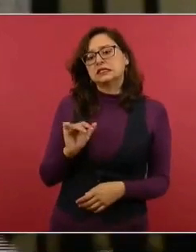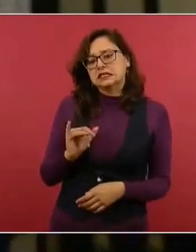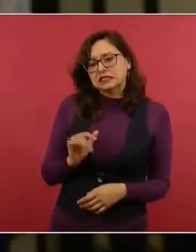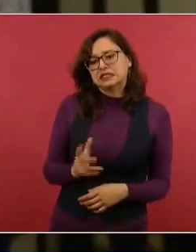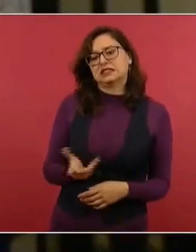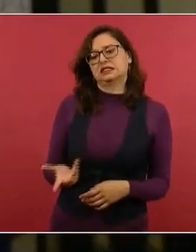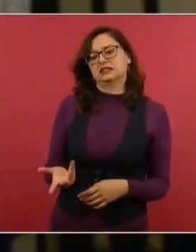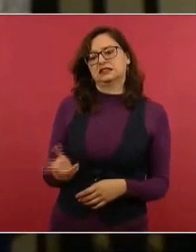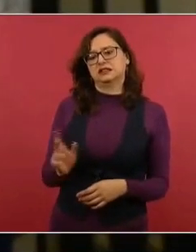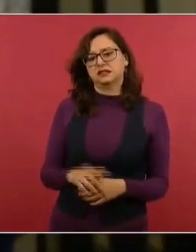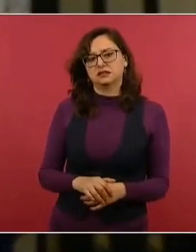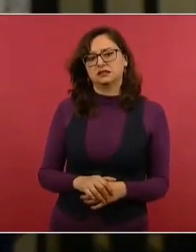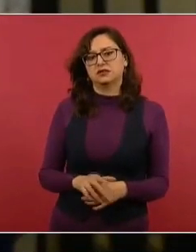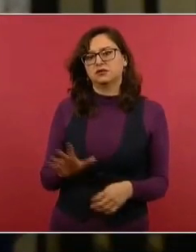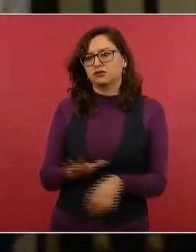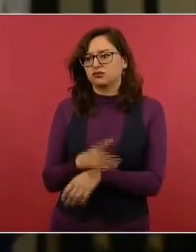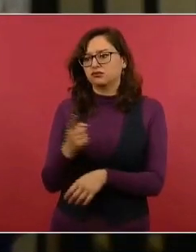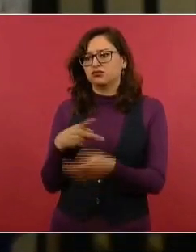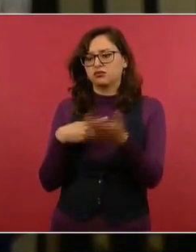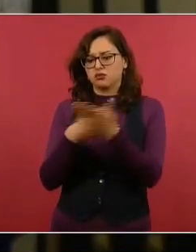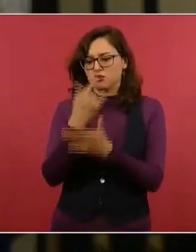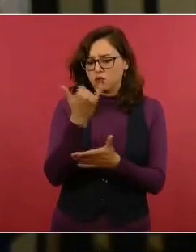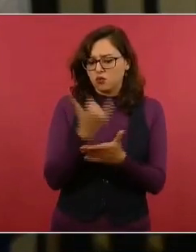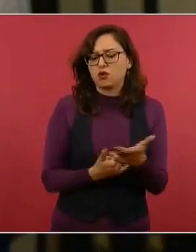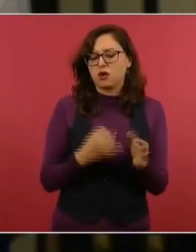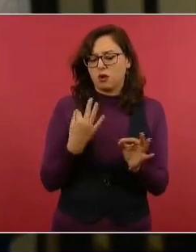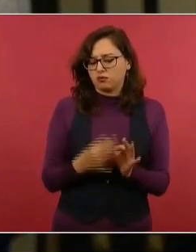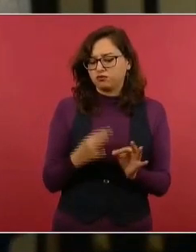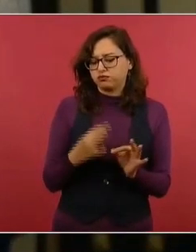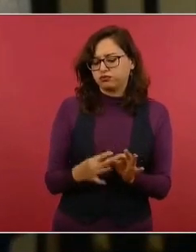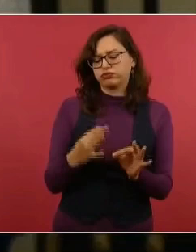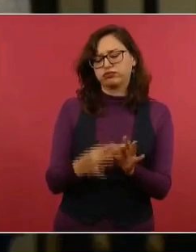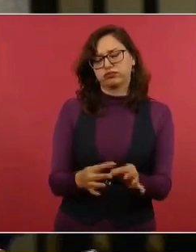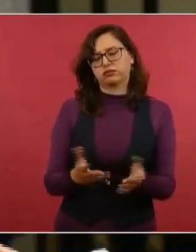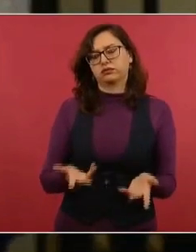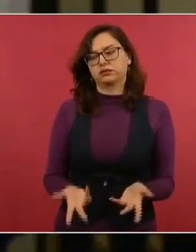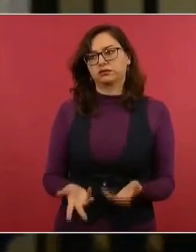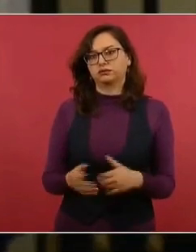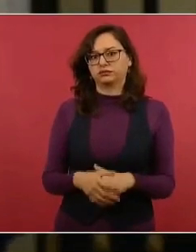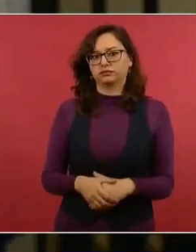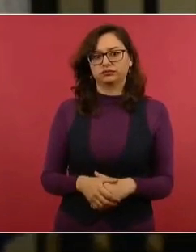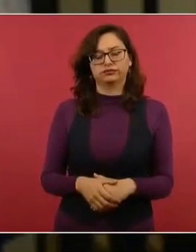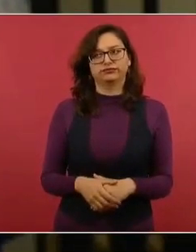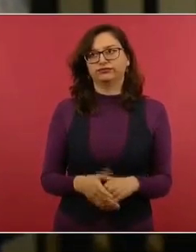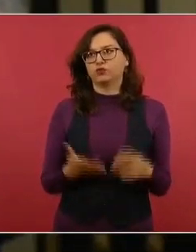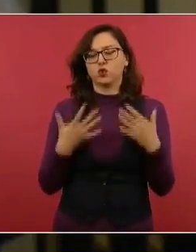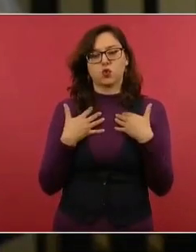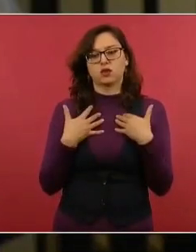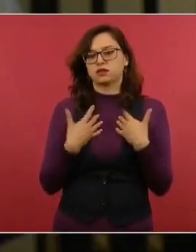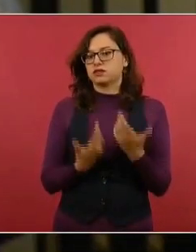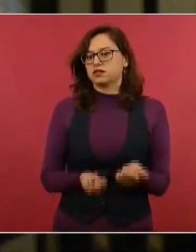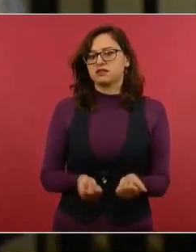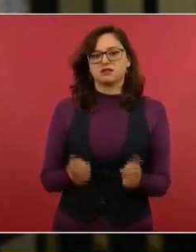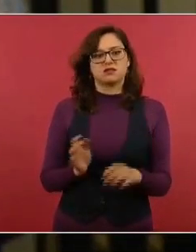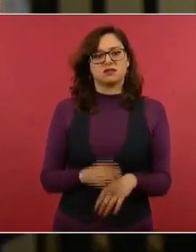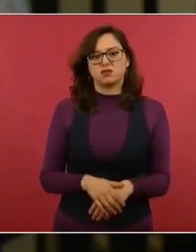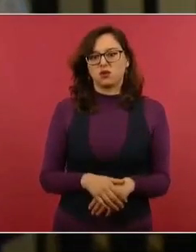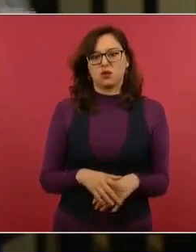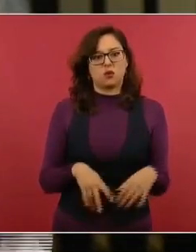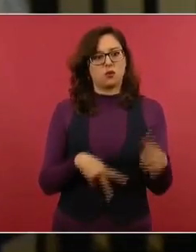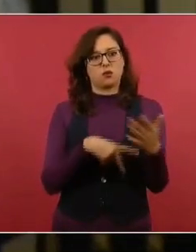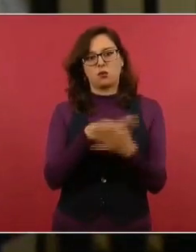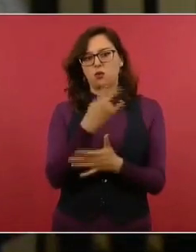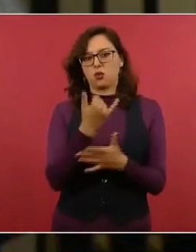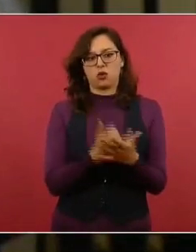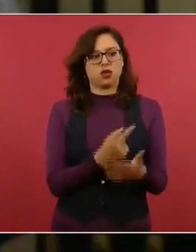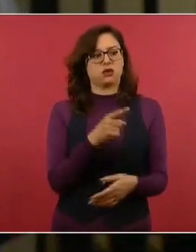se lleve a cabo el proyecto, yo no entiendo mucho cómo no pueden con un proyecto así y quieren que todas